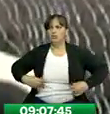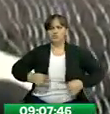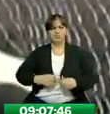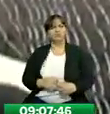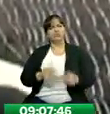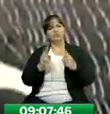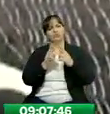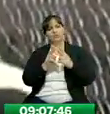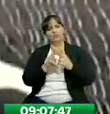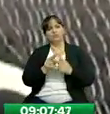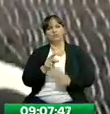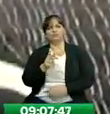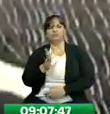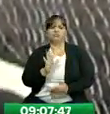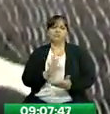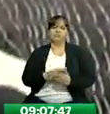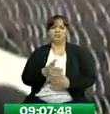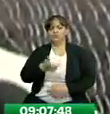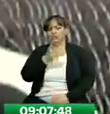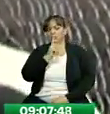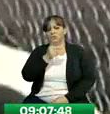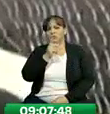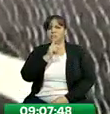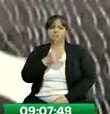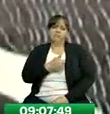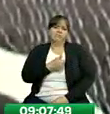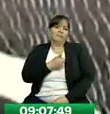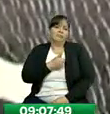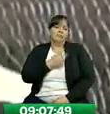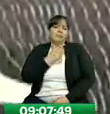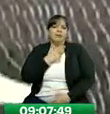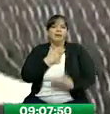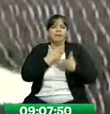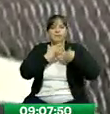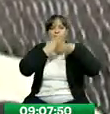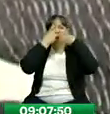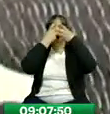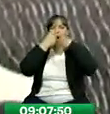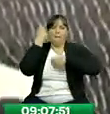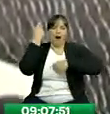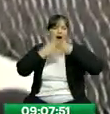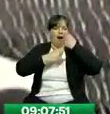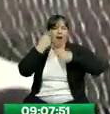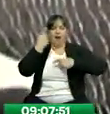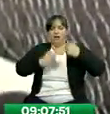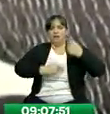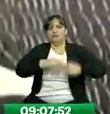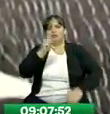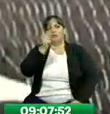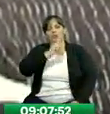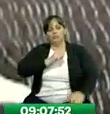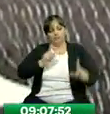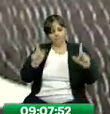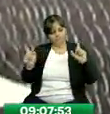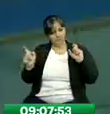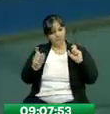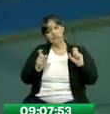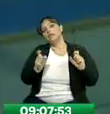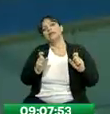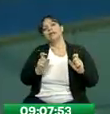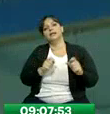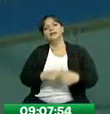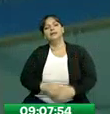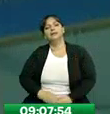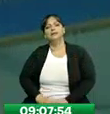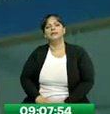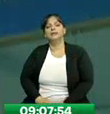cuando pero siempre con la cordura y la responsabilidad si esto ya sabes que de pronto no puedes tomar que de pronto se te ve un poco de la teja pues deberías dejando la